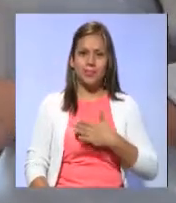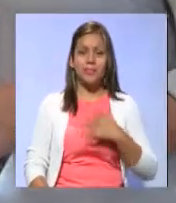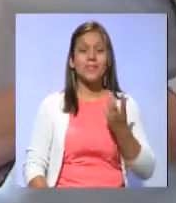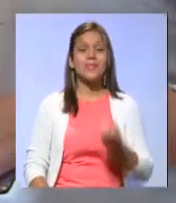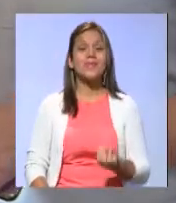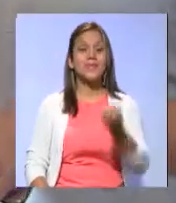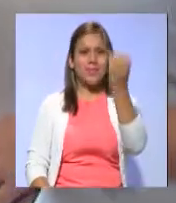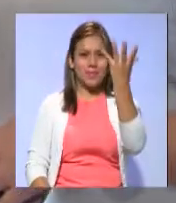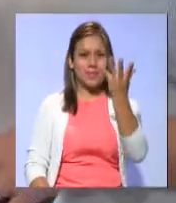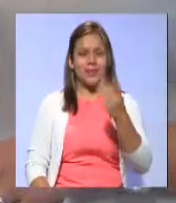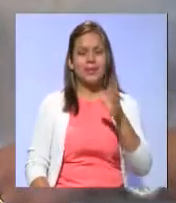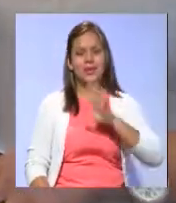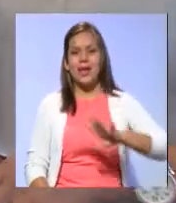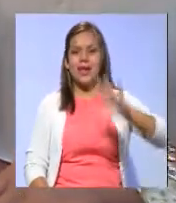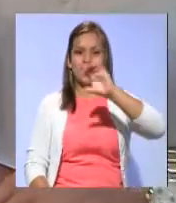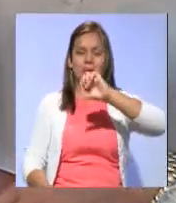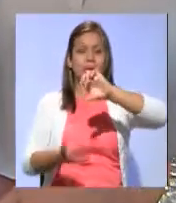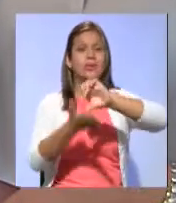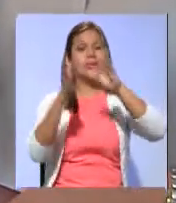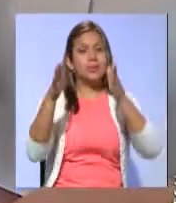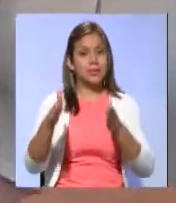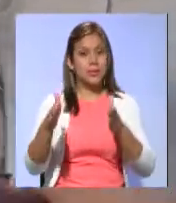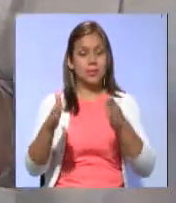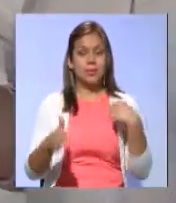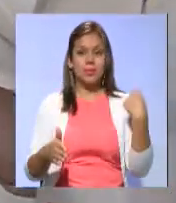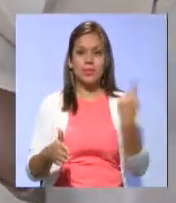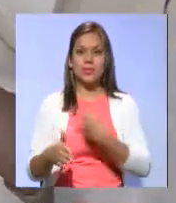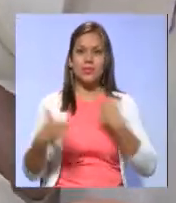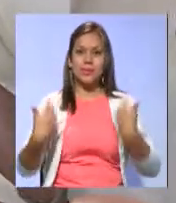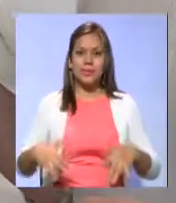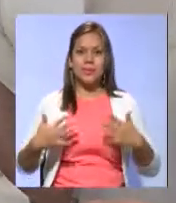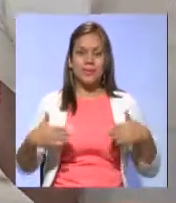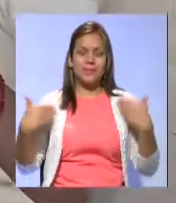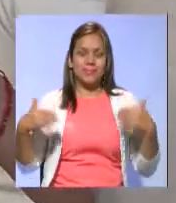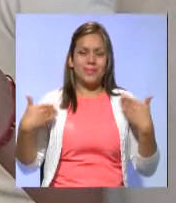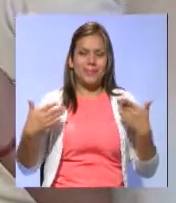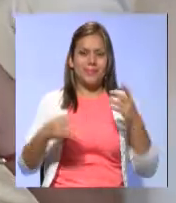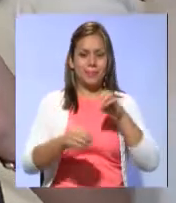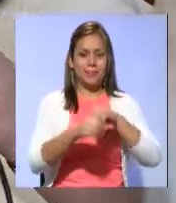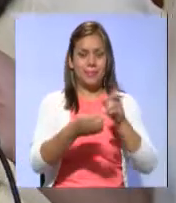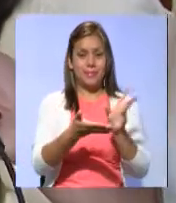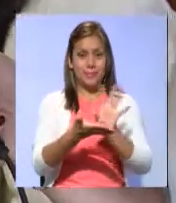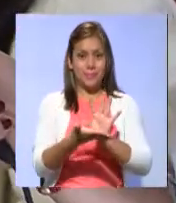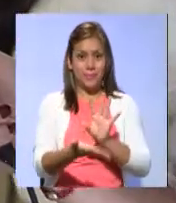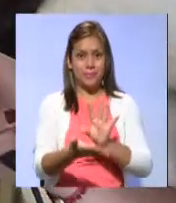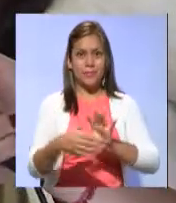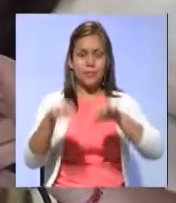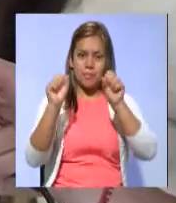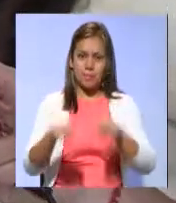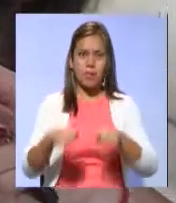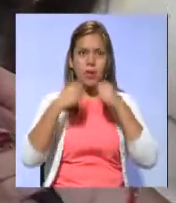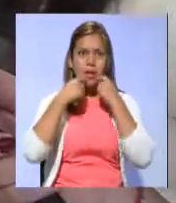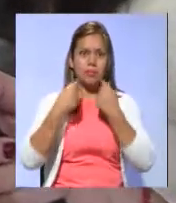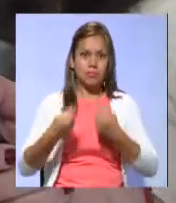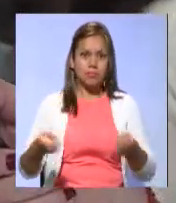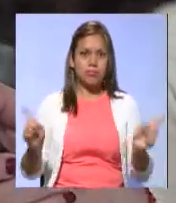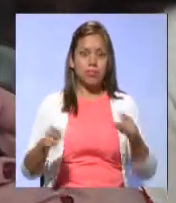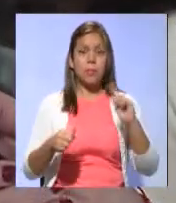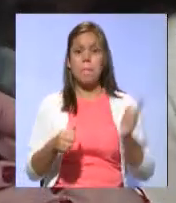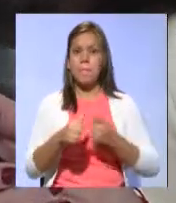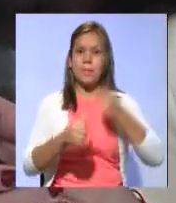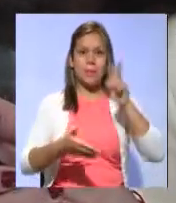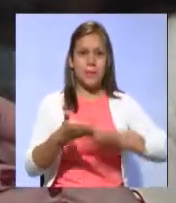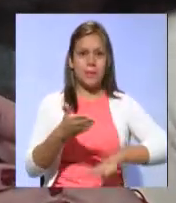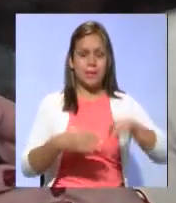todas. A todos nuestros ciudadanos, para nosotros es una satisfacción desde la Asamblea haber podido lanzar por primera vez en